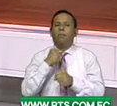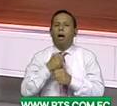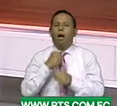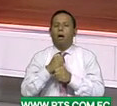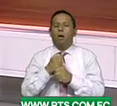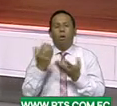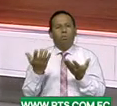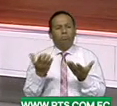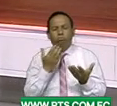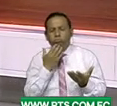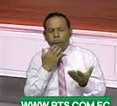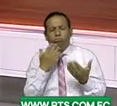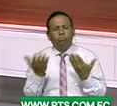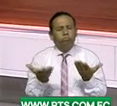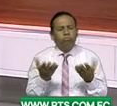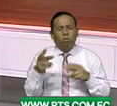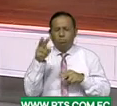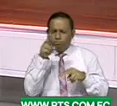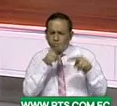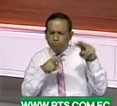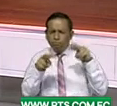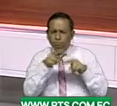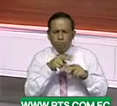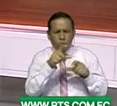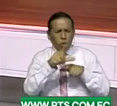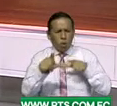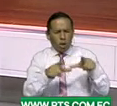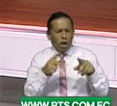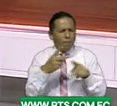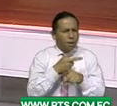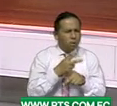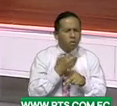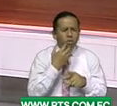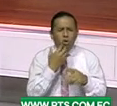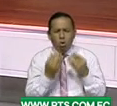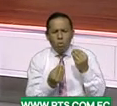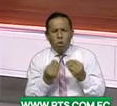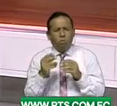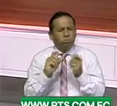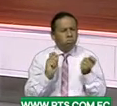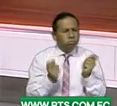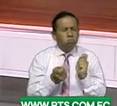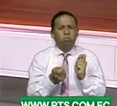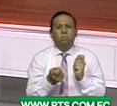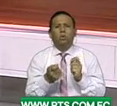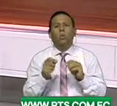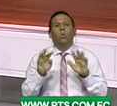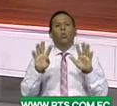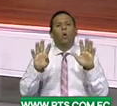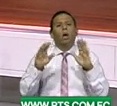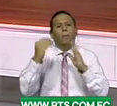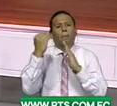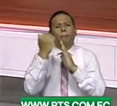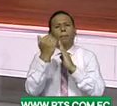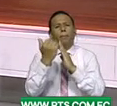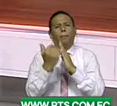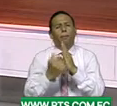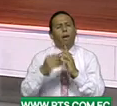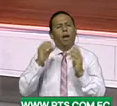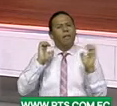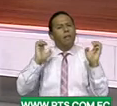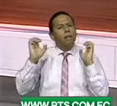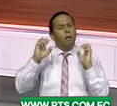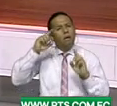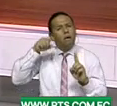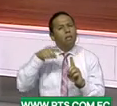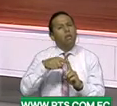y gestión de áreas con alto riesgo de corrupción. Serán 9 líneas estratégicas que buscan evitar la naturalización